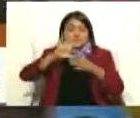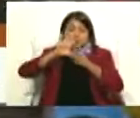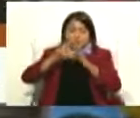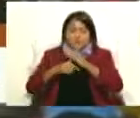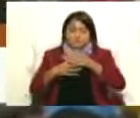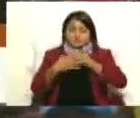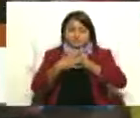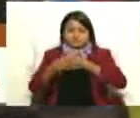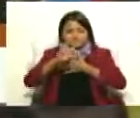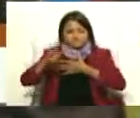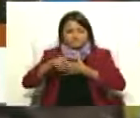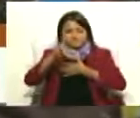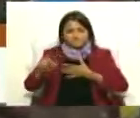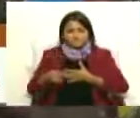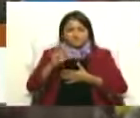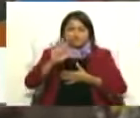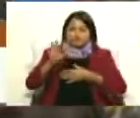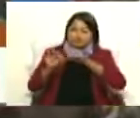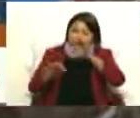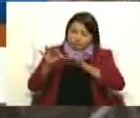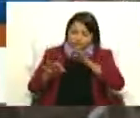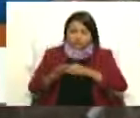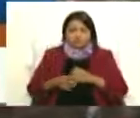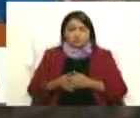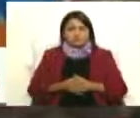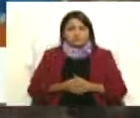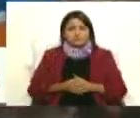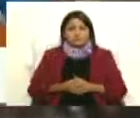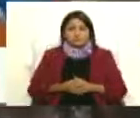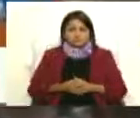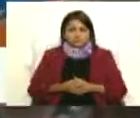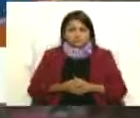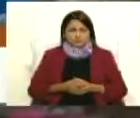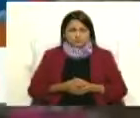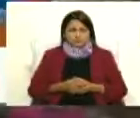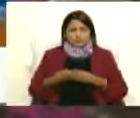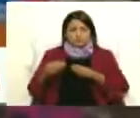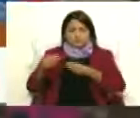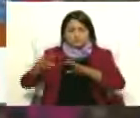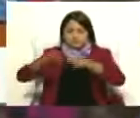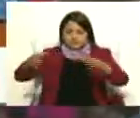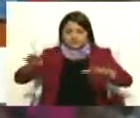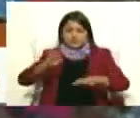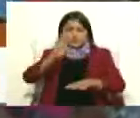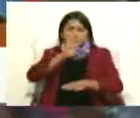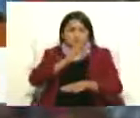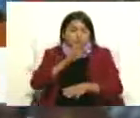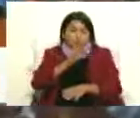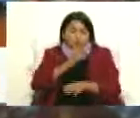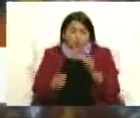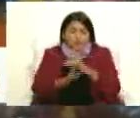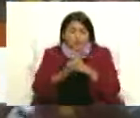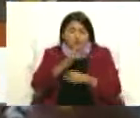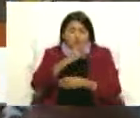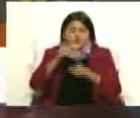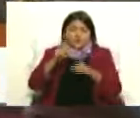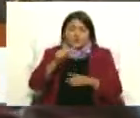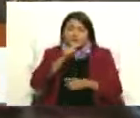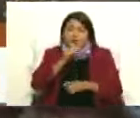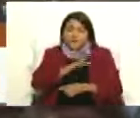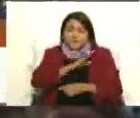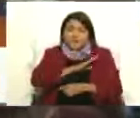territorio. Y saben que es lo justo, porque ellos están entregando un mar que no está delimitado. Son